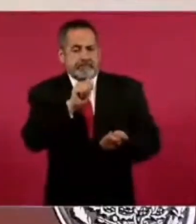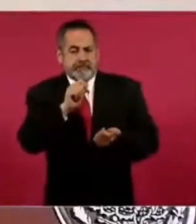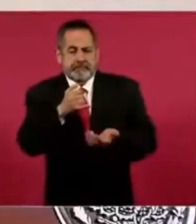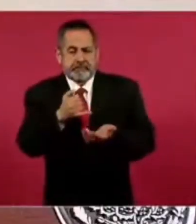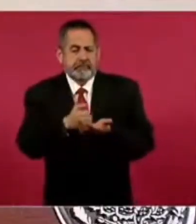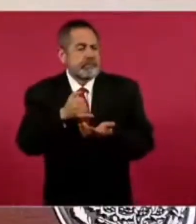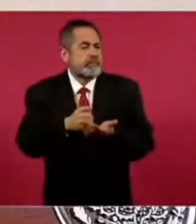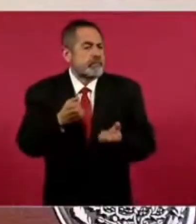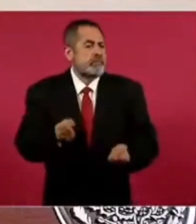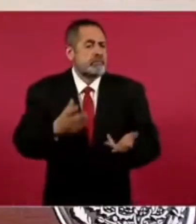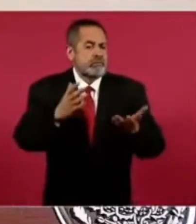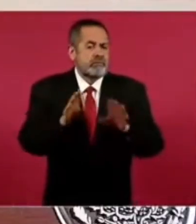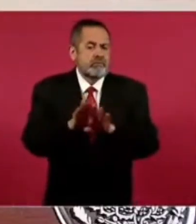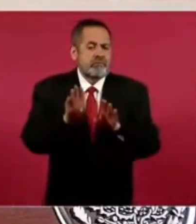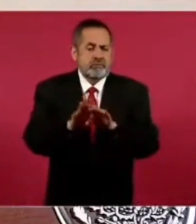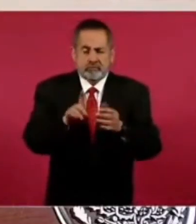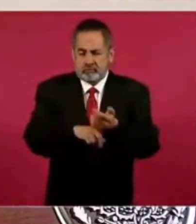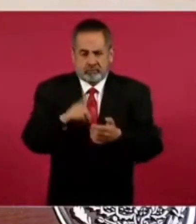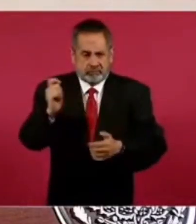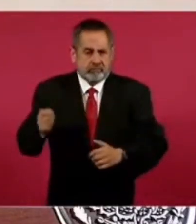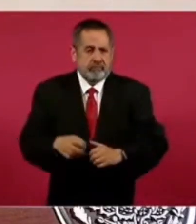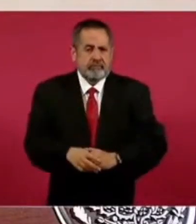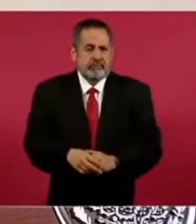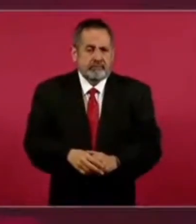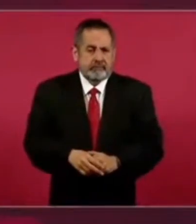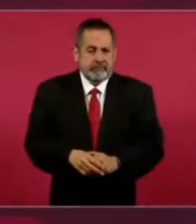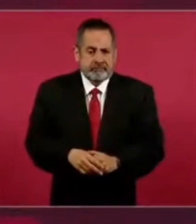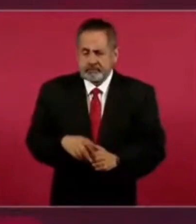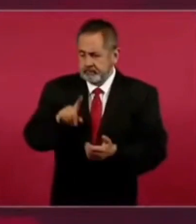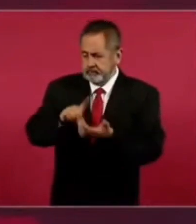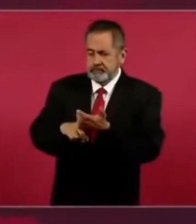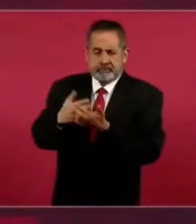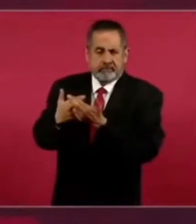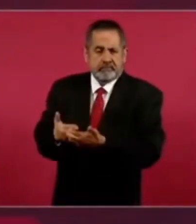¿De cómo estamos en la caja?